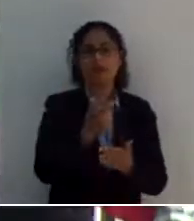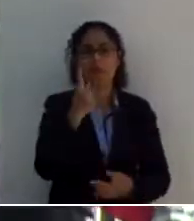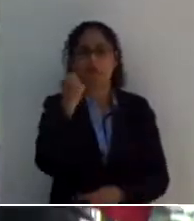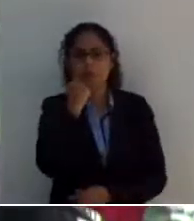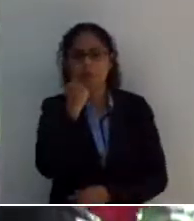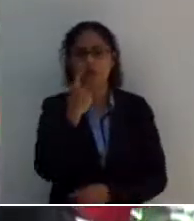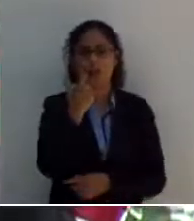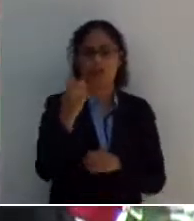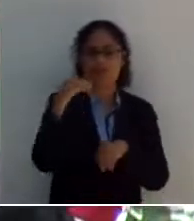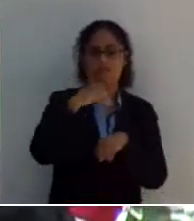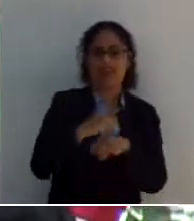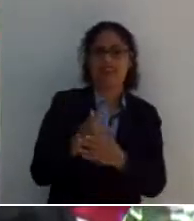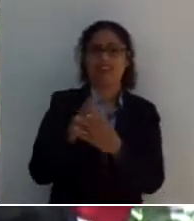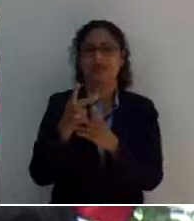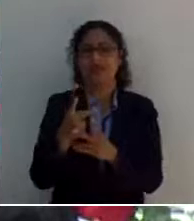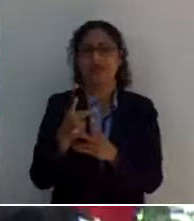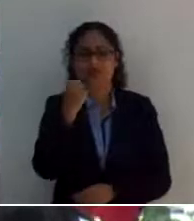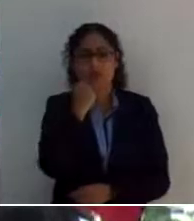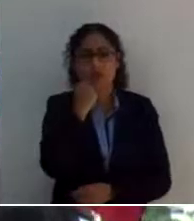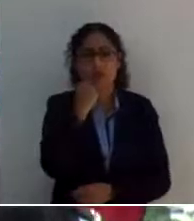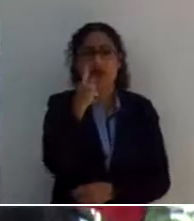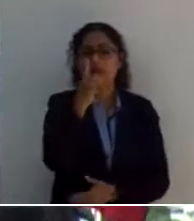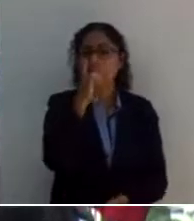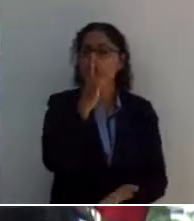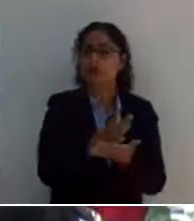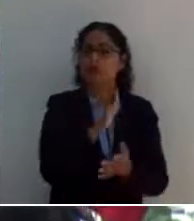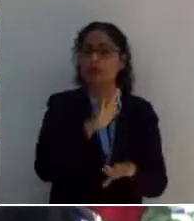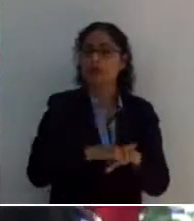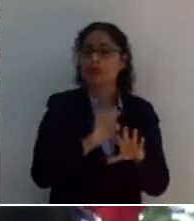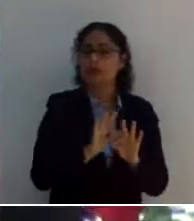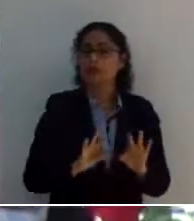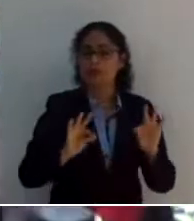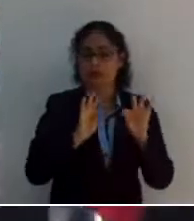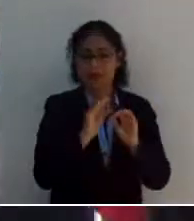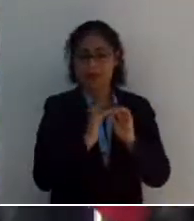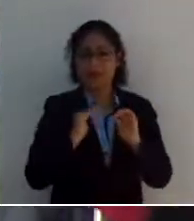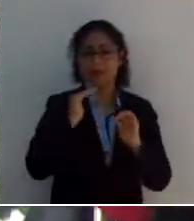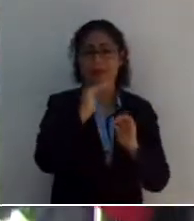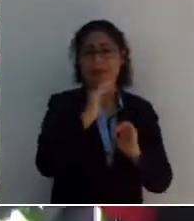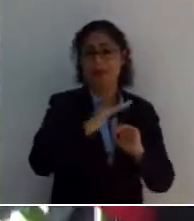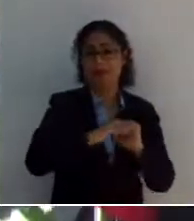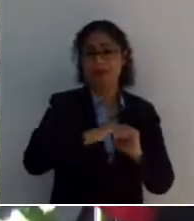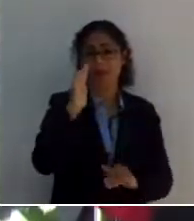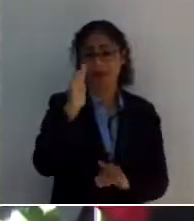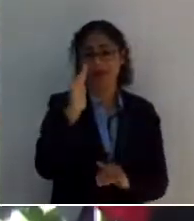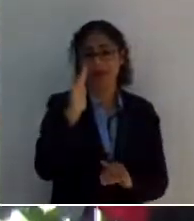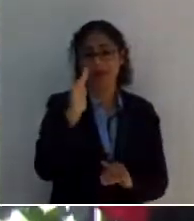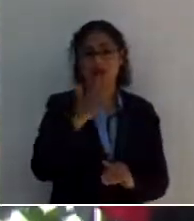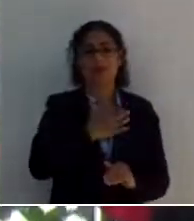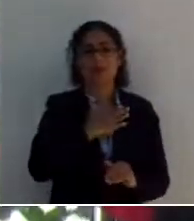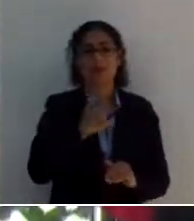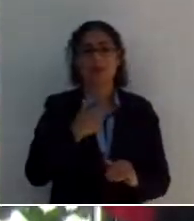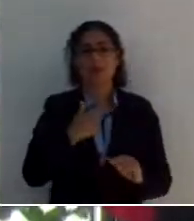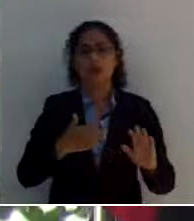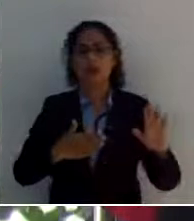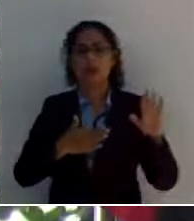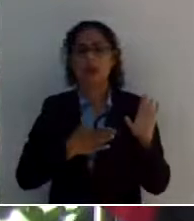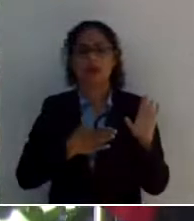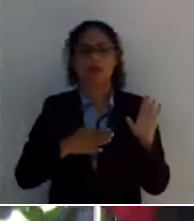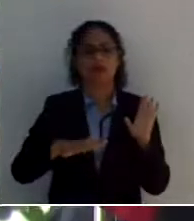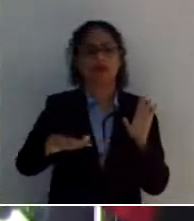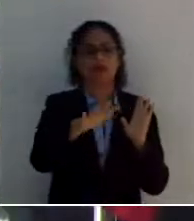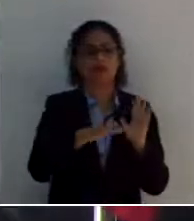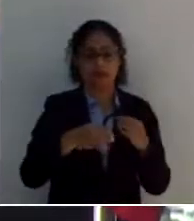una prestación, lo que está por encima y nos mueve es nuestro compromiso con